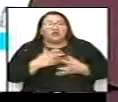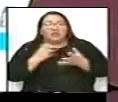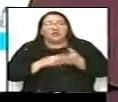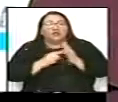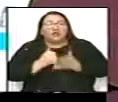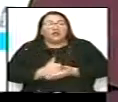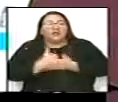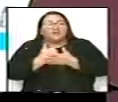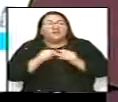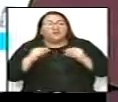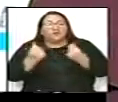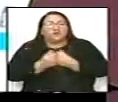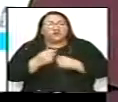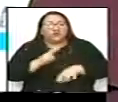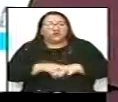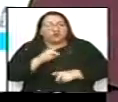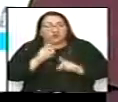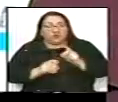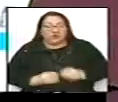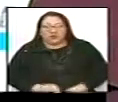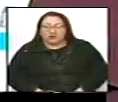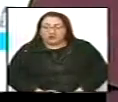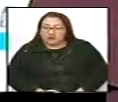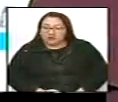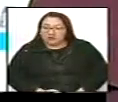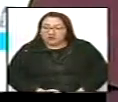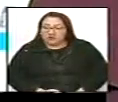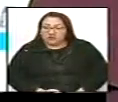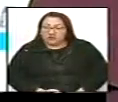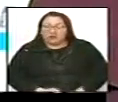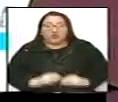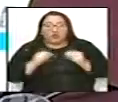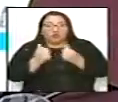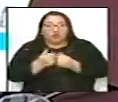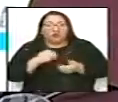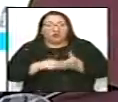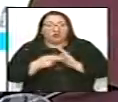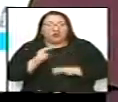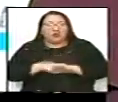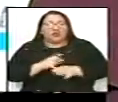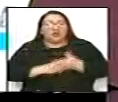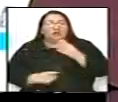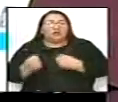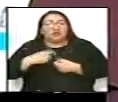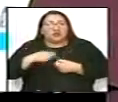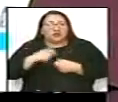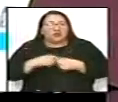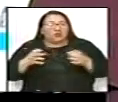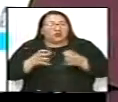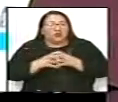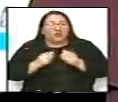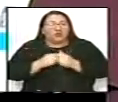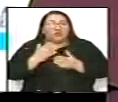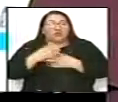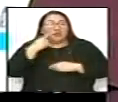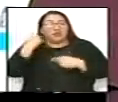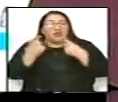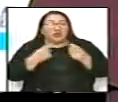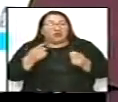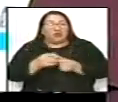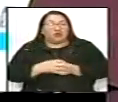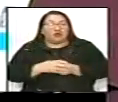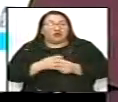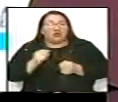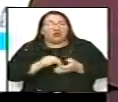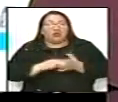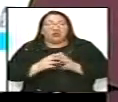a un sector, a unas personas, a un grupo, ¿no?, que participaron en un acto delincuencial para